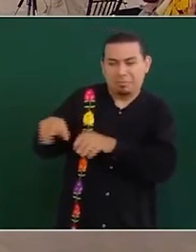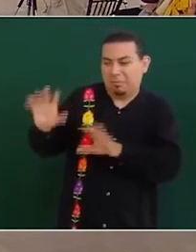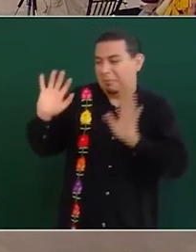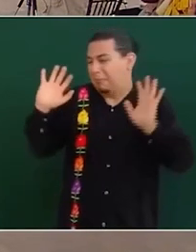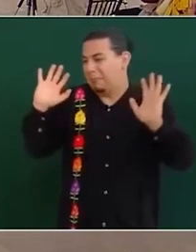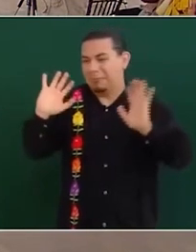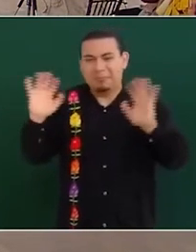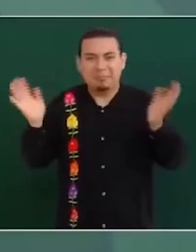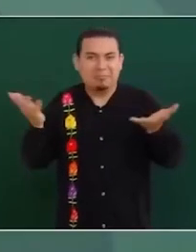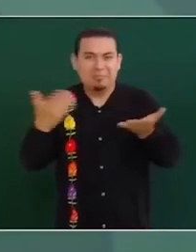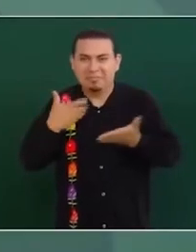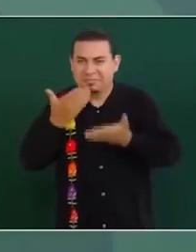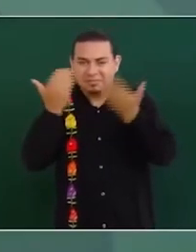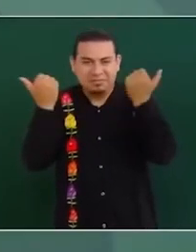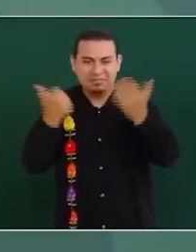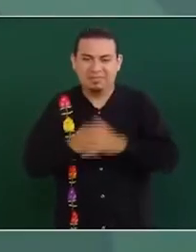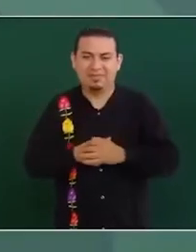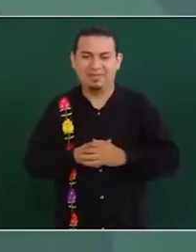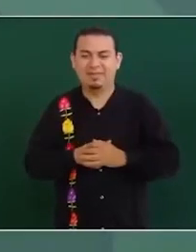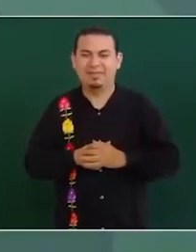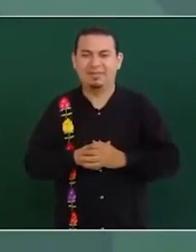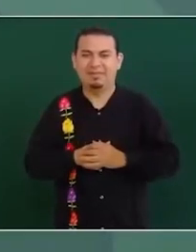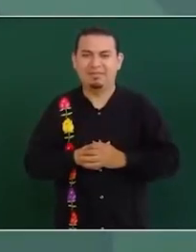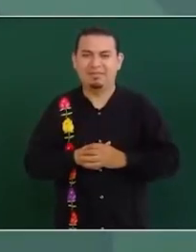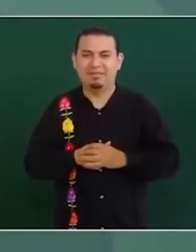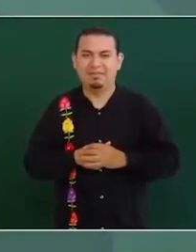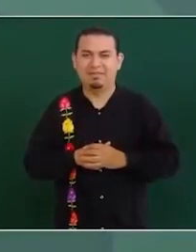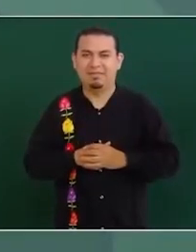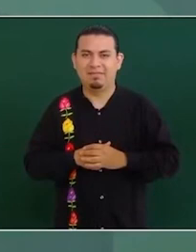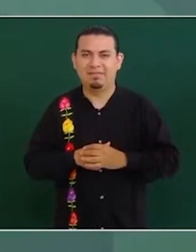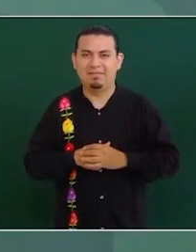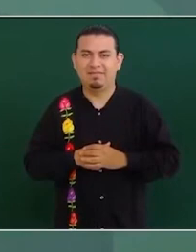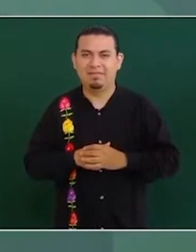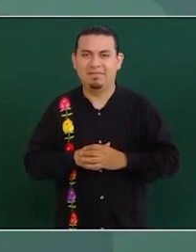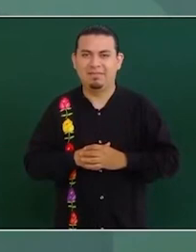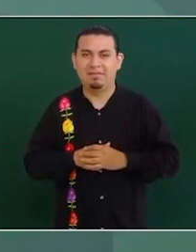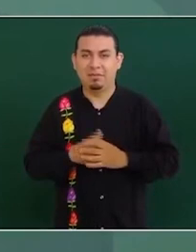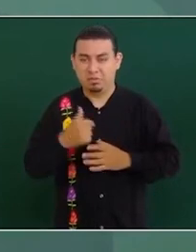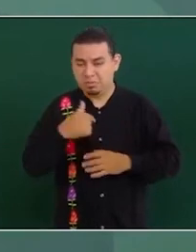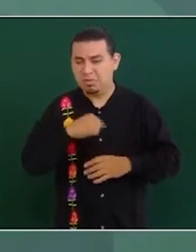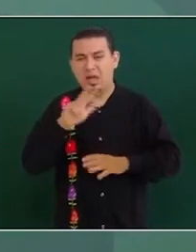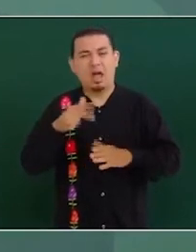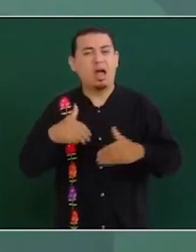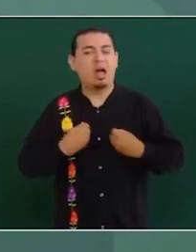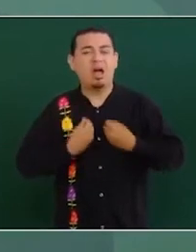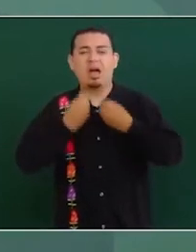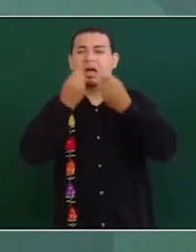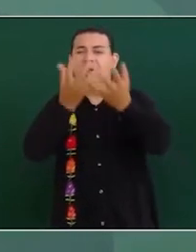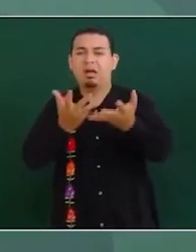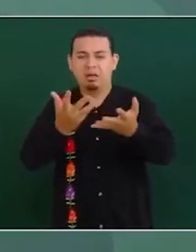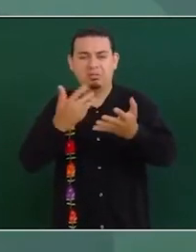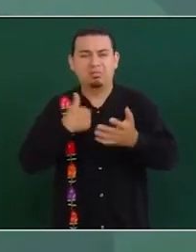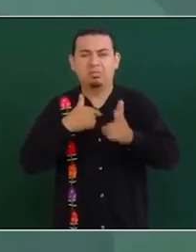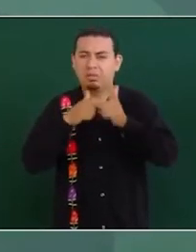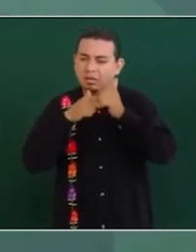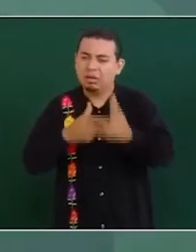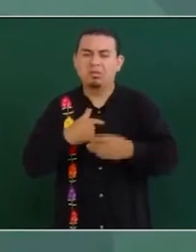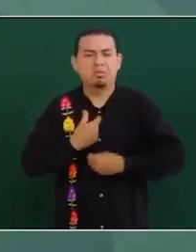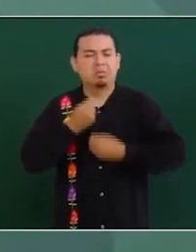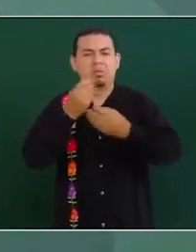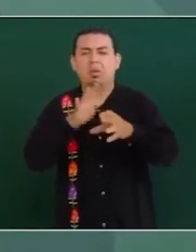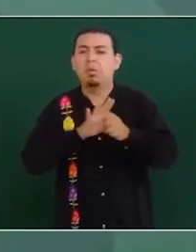Que anda en el carrito lo y dando que, vuelta. He dejado de manifiesto y voy a seguir